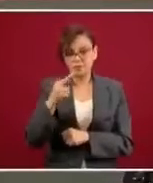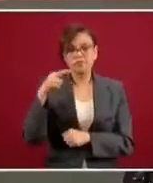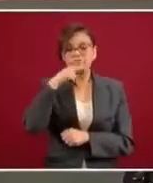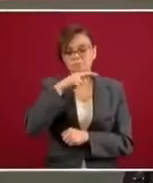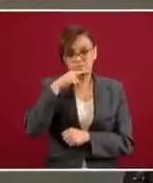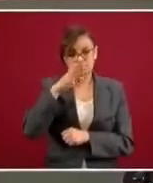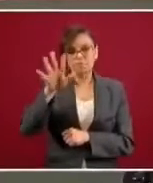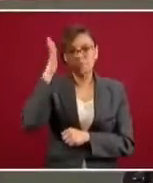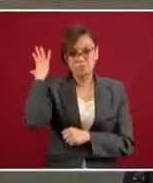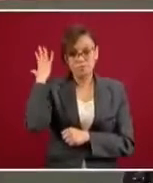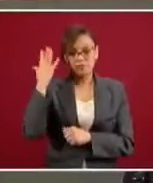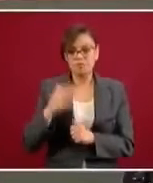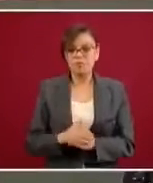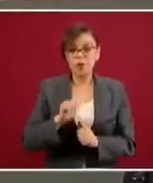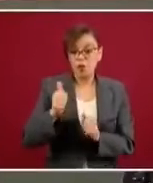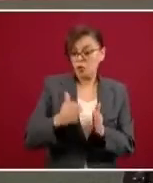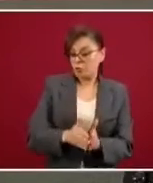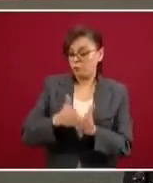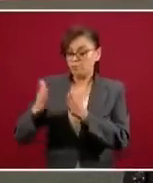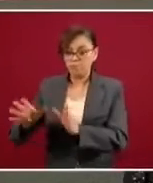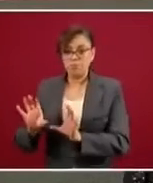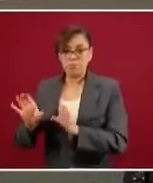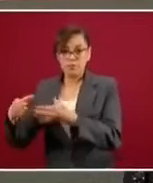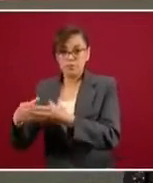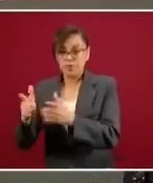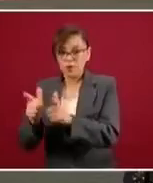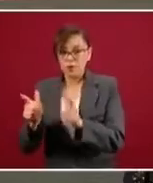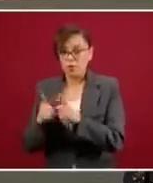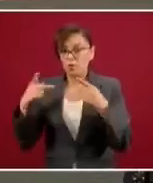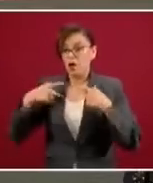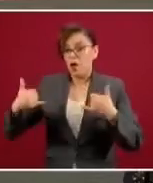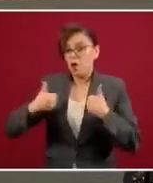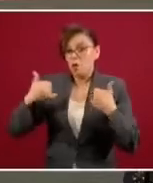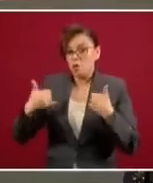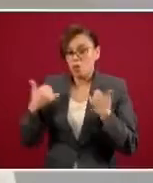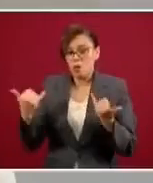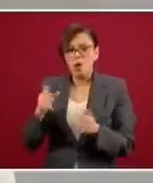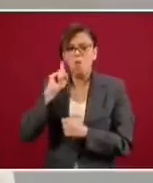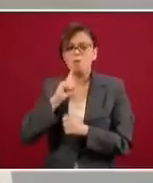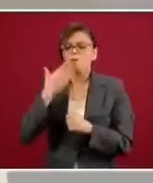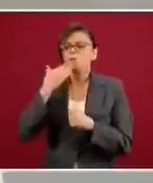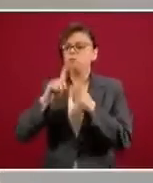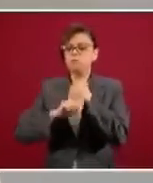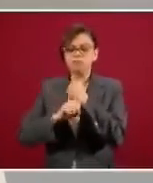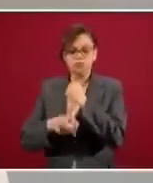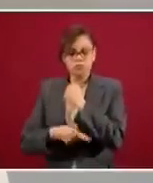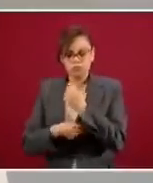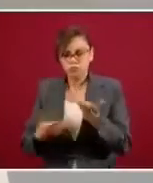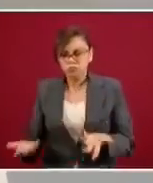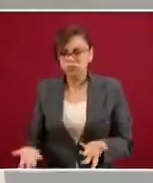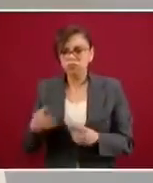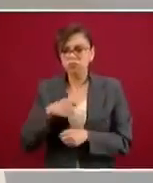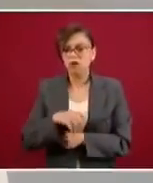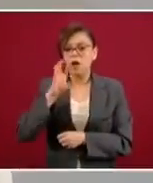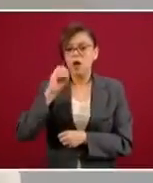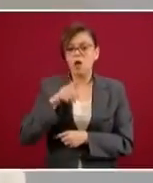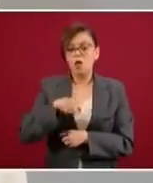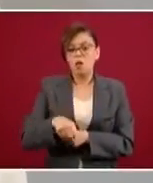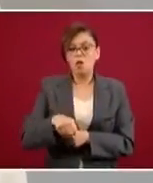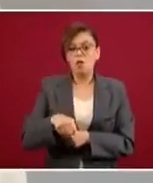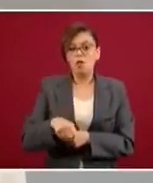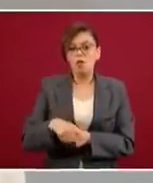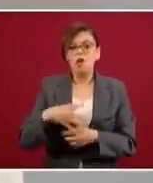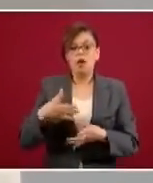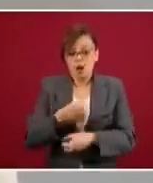grupo de personas, que son jóvenes, que no son mujeres embarazadas, que no tienen enfermedades crónicas, obesidad, por cierto, también es otro